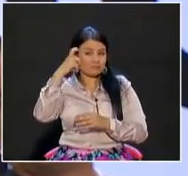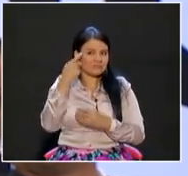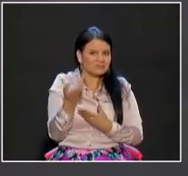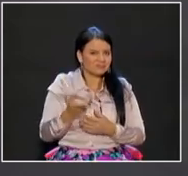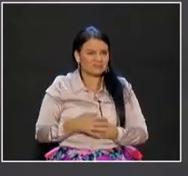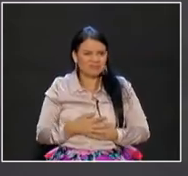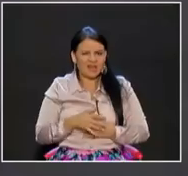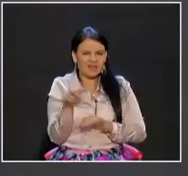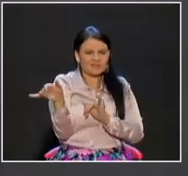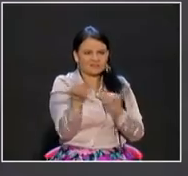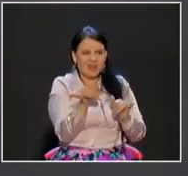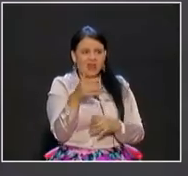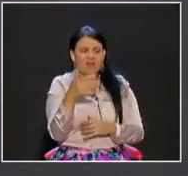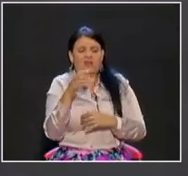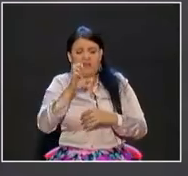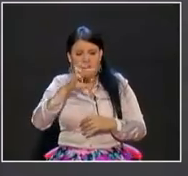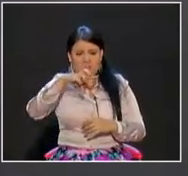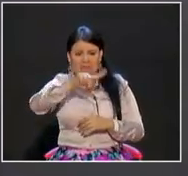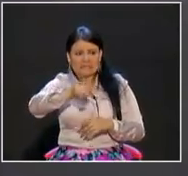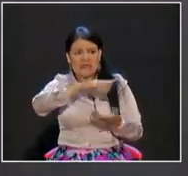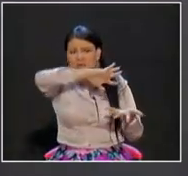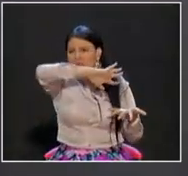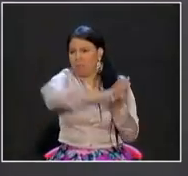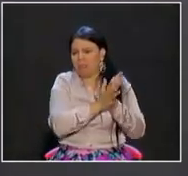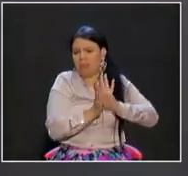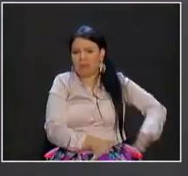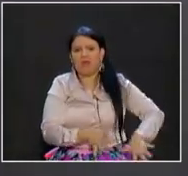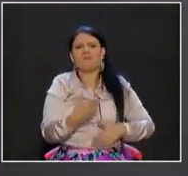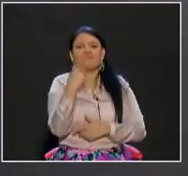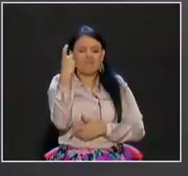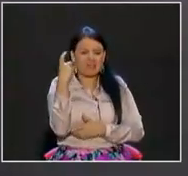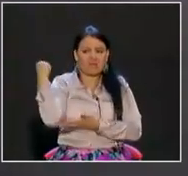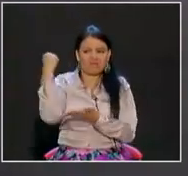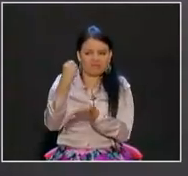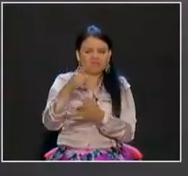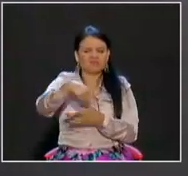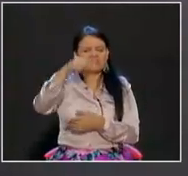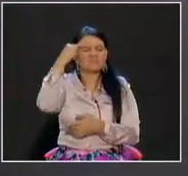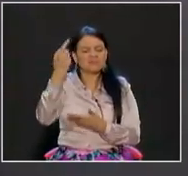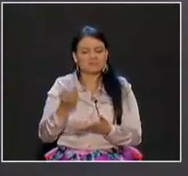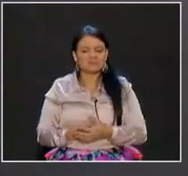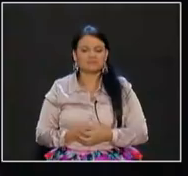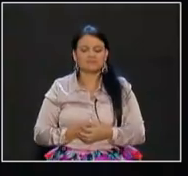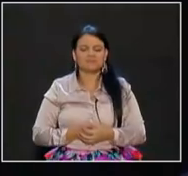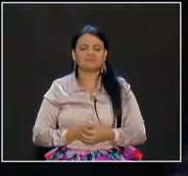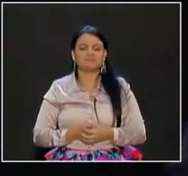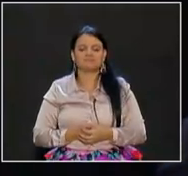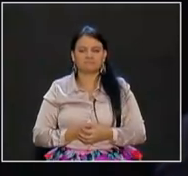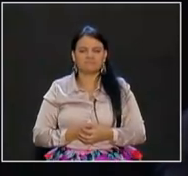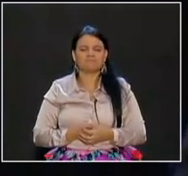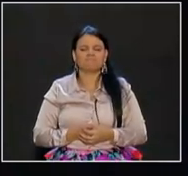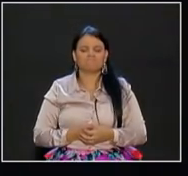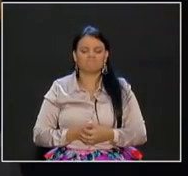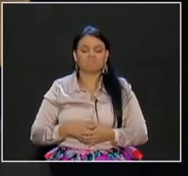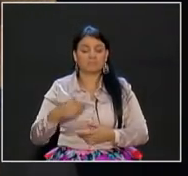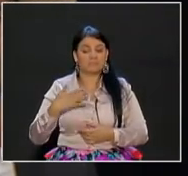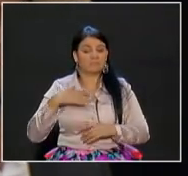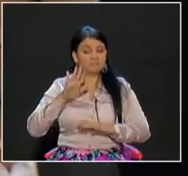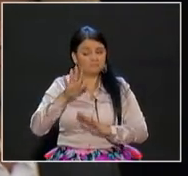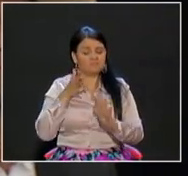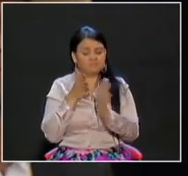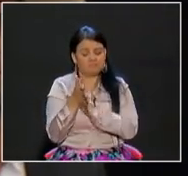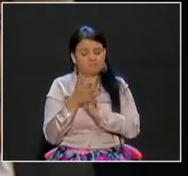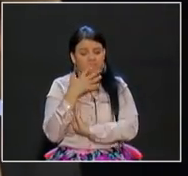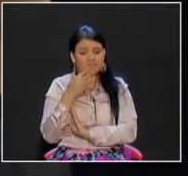peces que han tenido que ir a liquidación mire este esta pregunta da la oportunidad de reafirmar lo que yo represento que